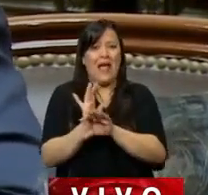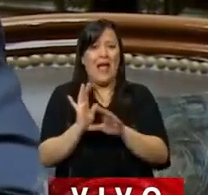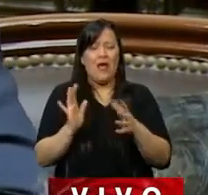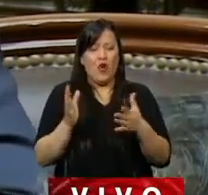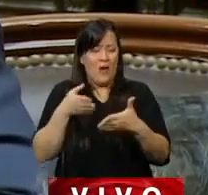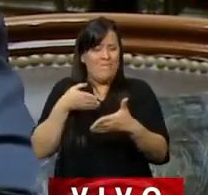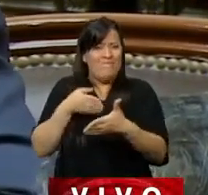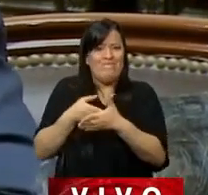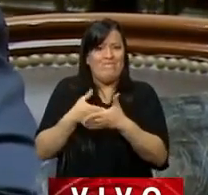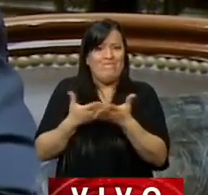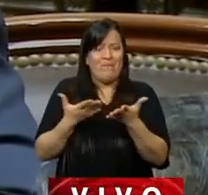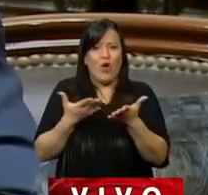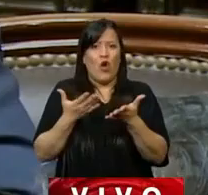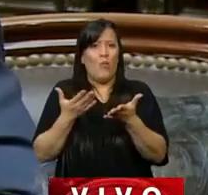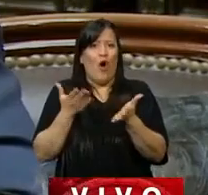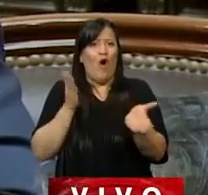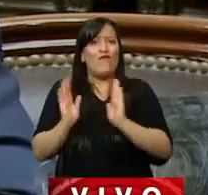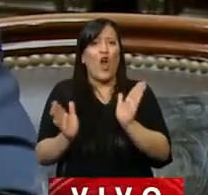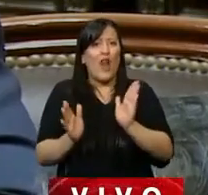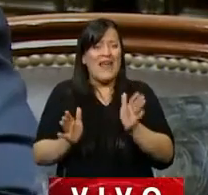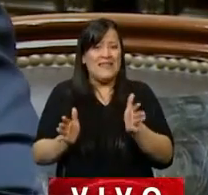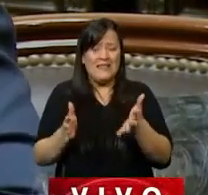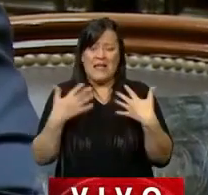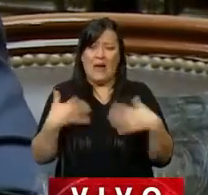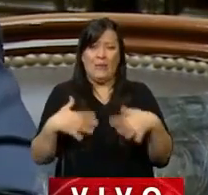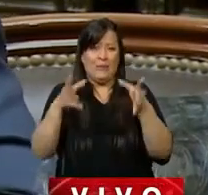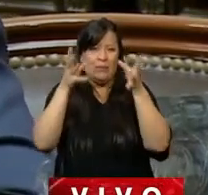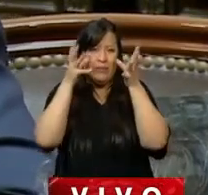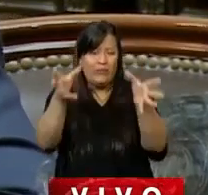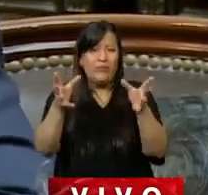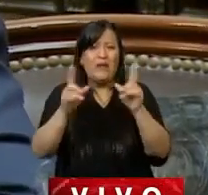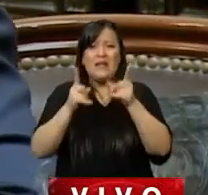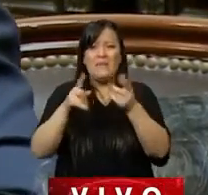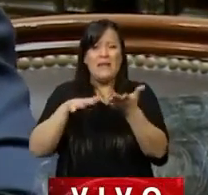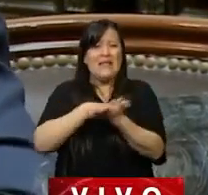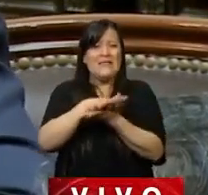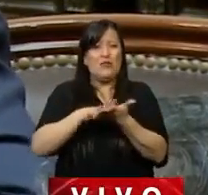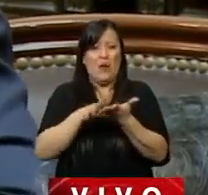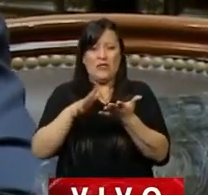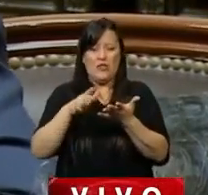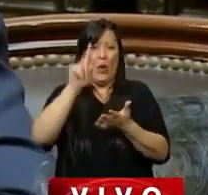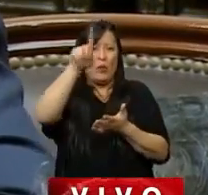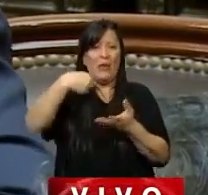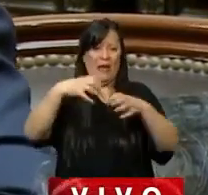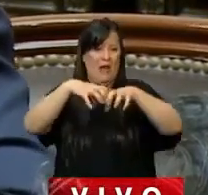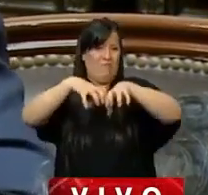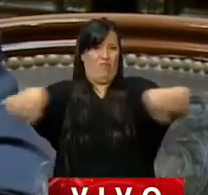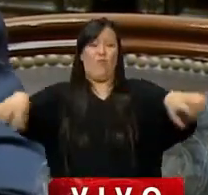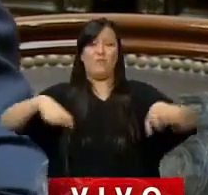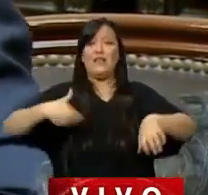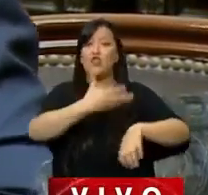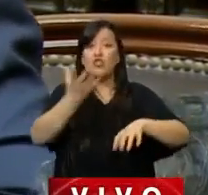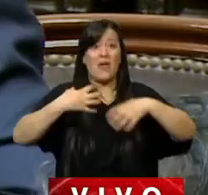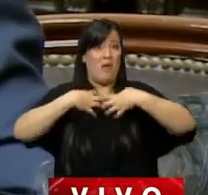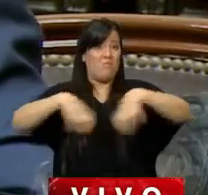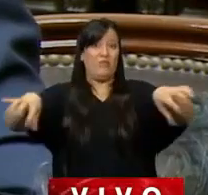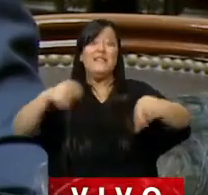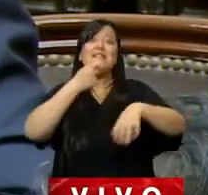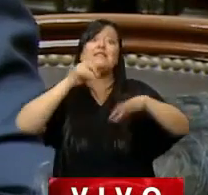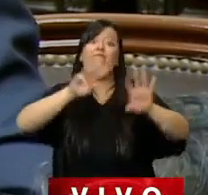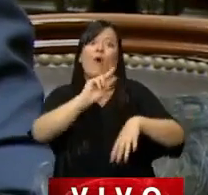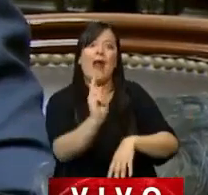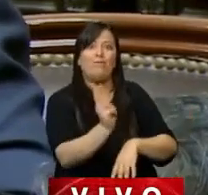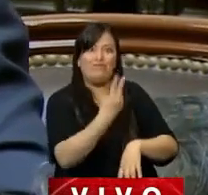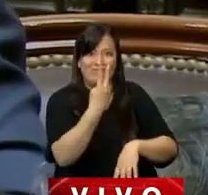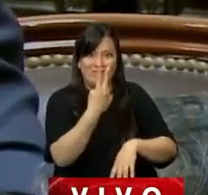impelidos a la violencia real, a una situación de fragmentación final de nuestra sociedad,